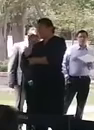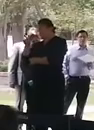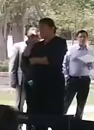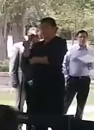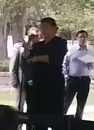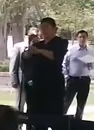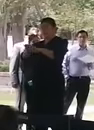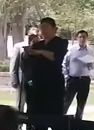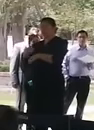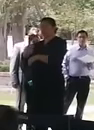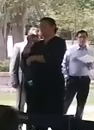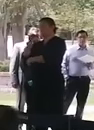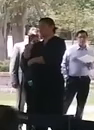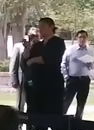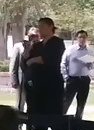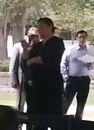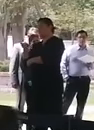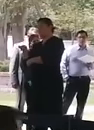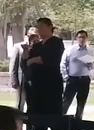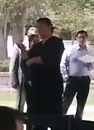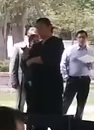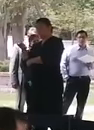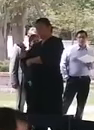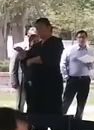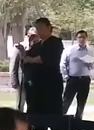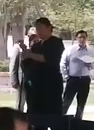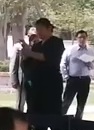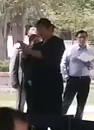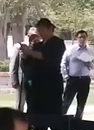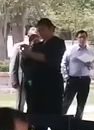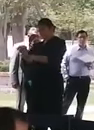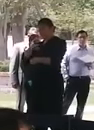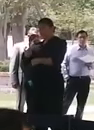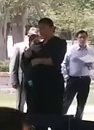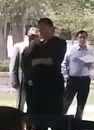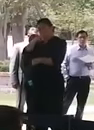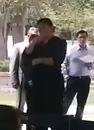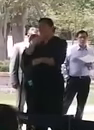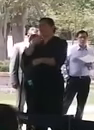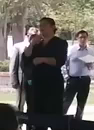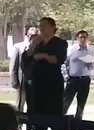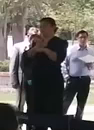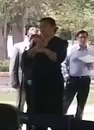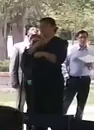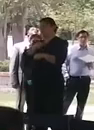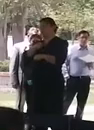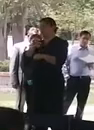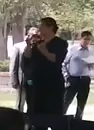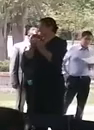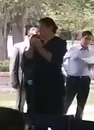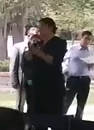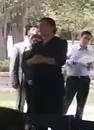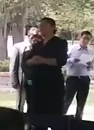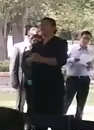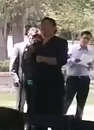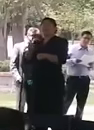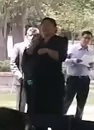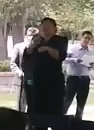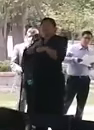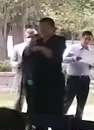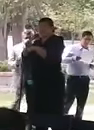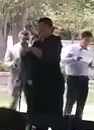con Mercedes-Benz, que se va a Tuscaloosa, Estados Unidos, y pues todos los días estamos trabajando